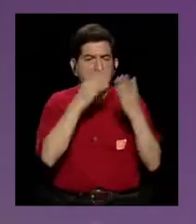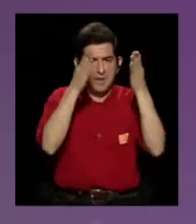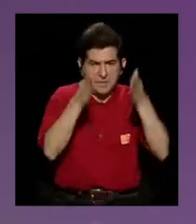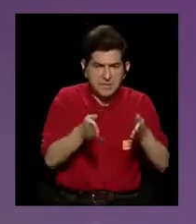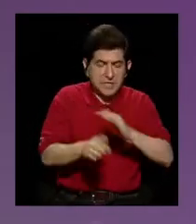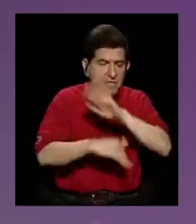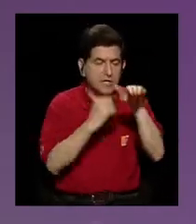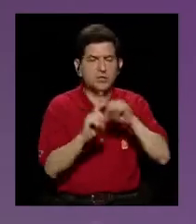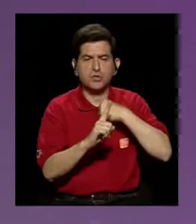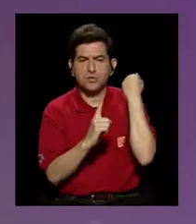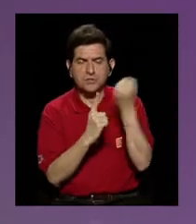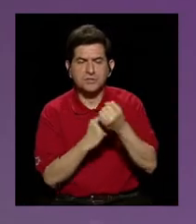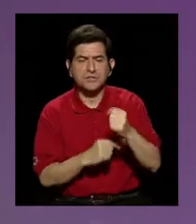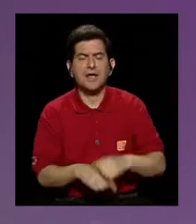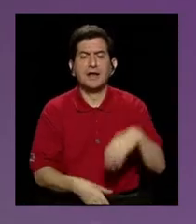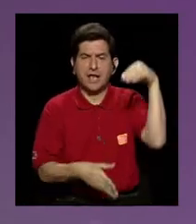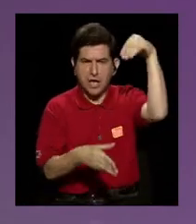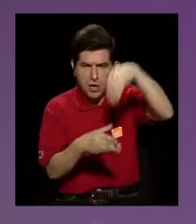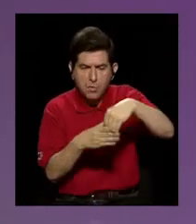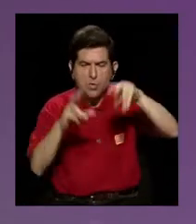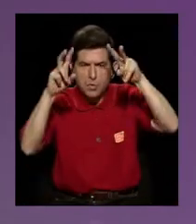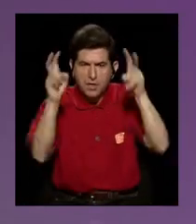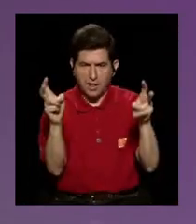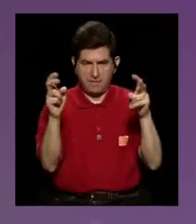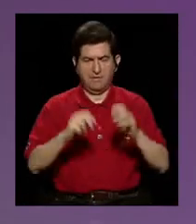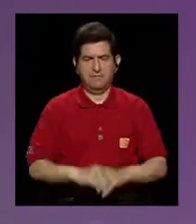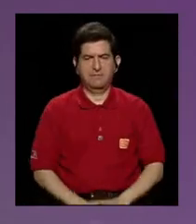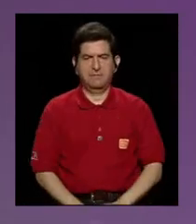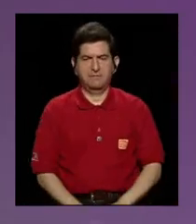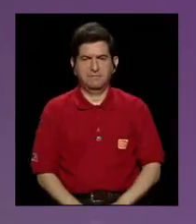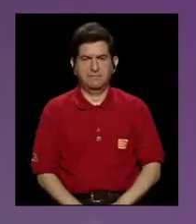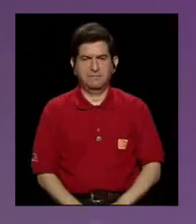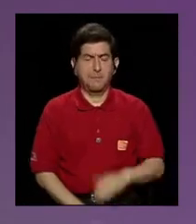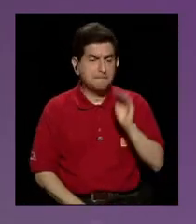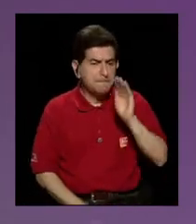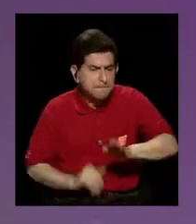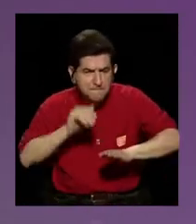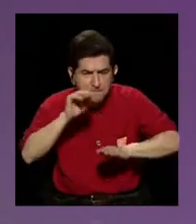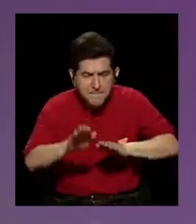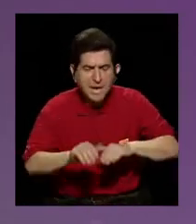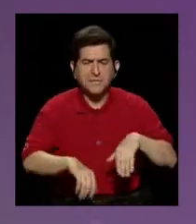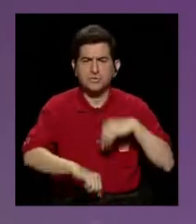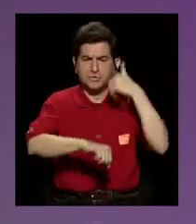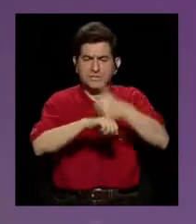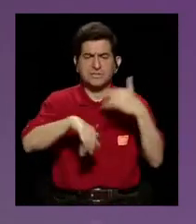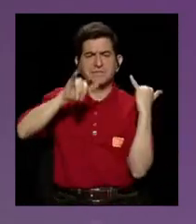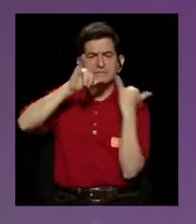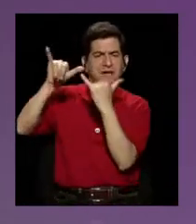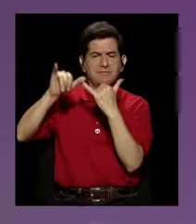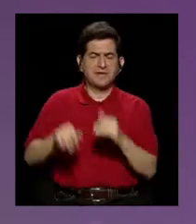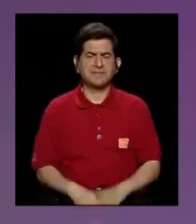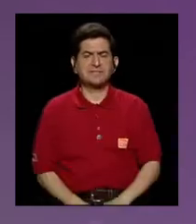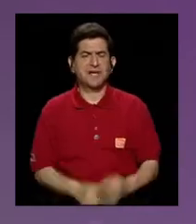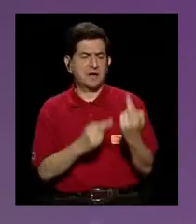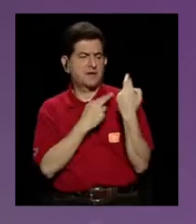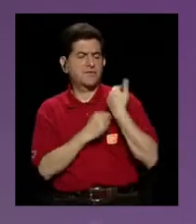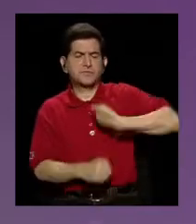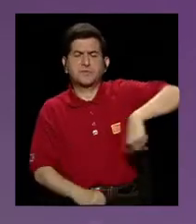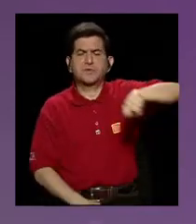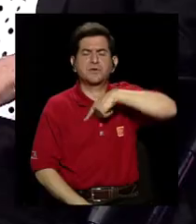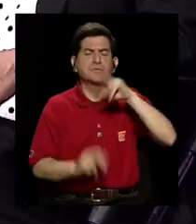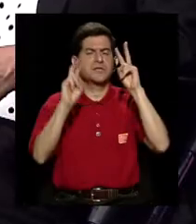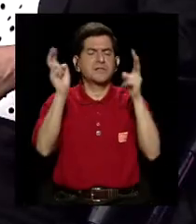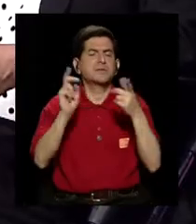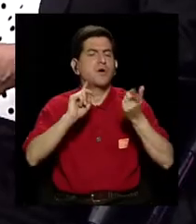Toda la sociedad tiene que estar involucrada en este tema. ¿Cuáles son los pasos para poner una denuncia? ¿Cuál es nuestra responsabilidad con este